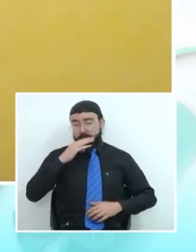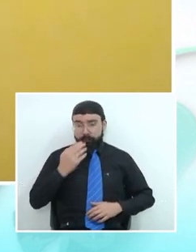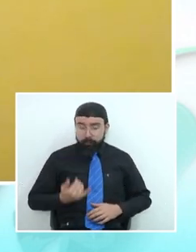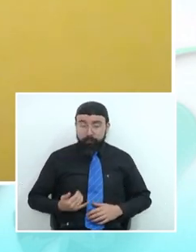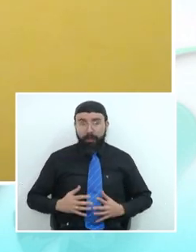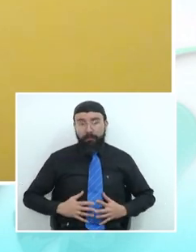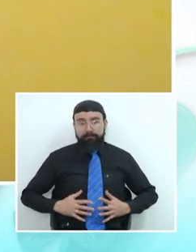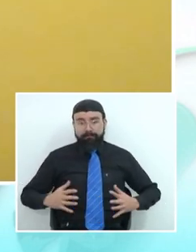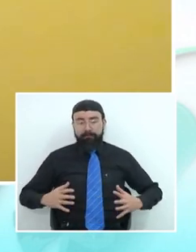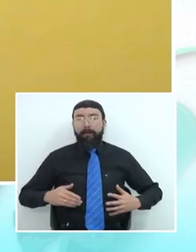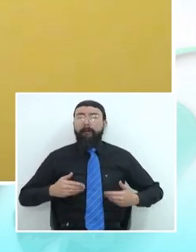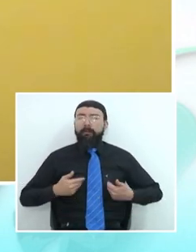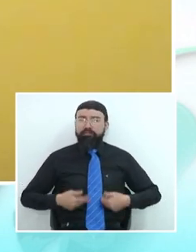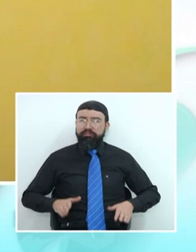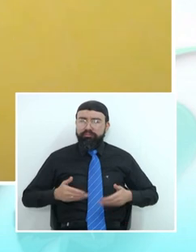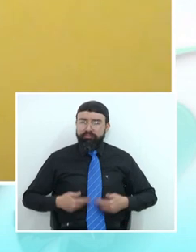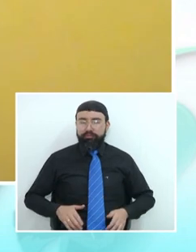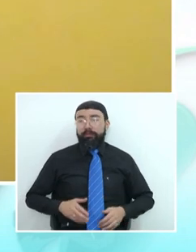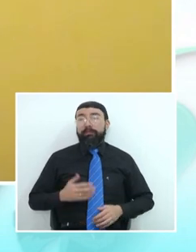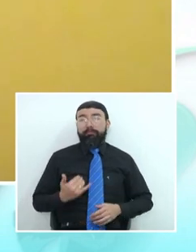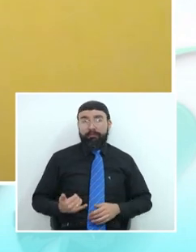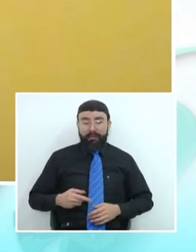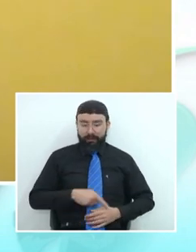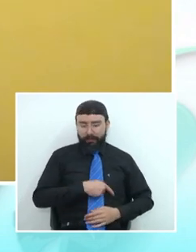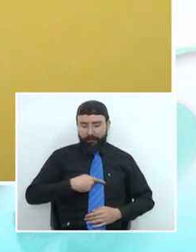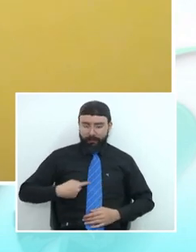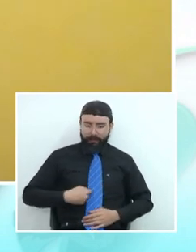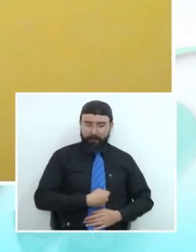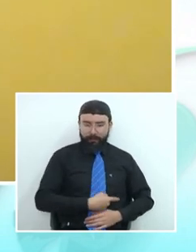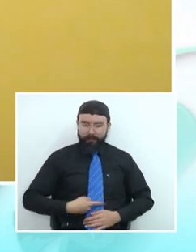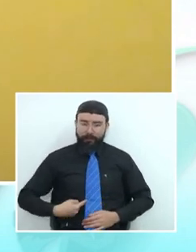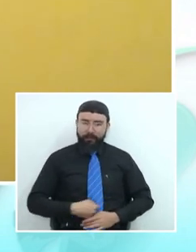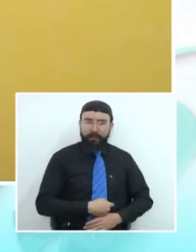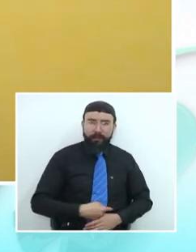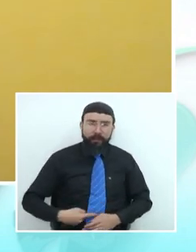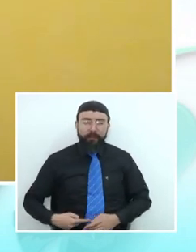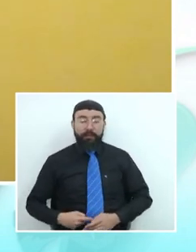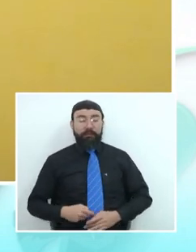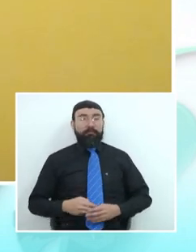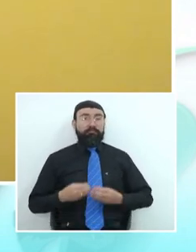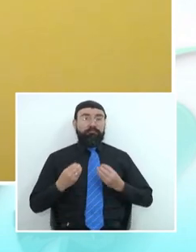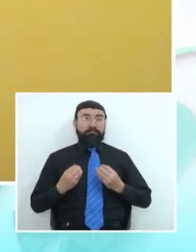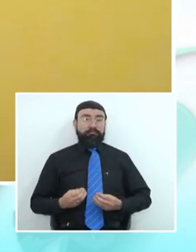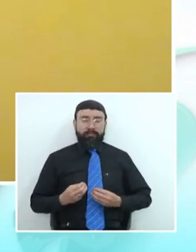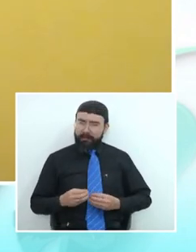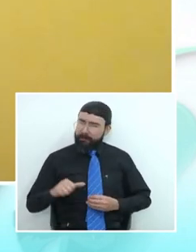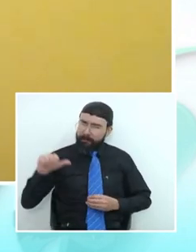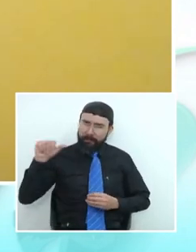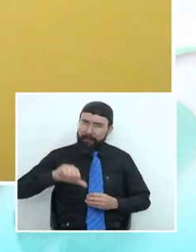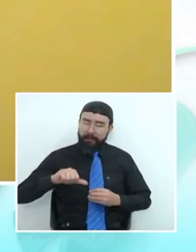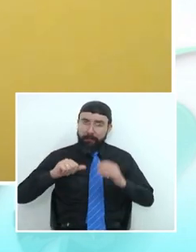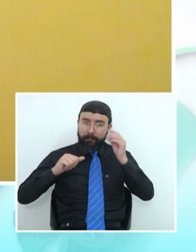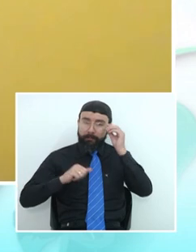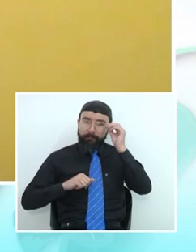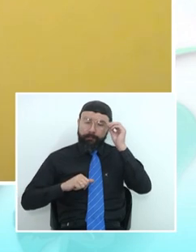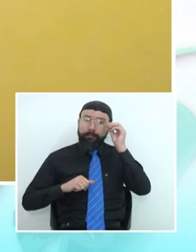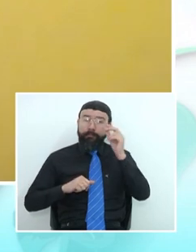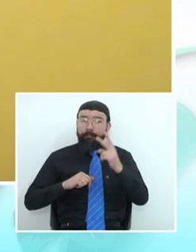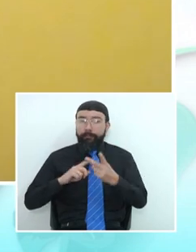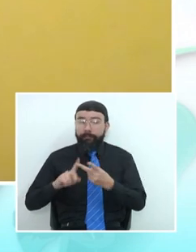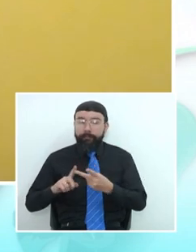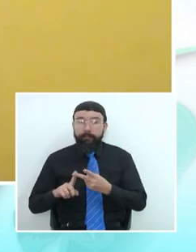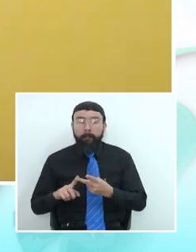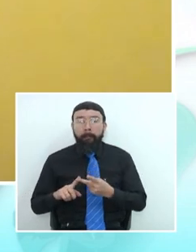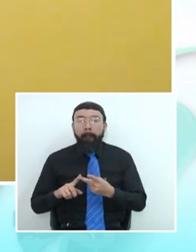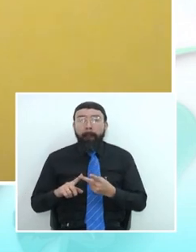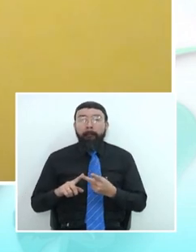ser el que va a recorrer y va a producir unos efectos a nivel de su intestino terribles. Eso por un lado. Y por otro lado,